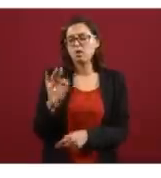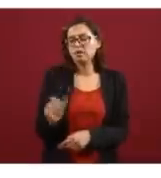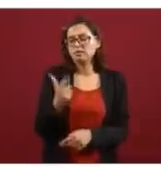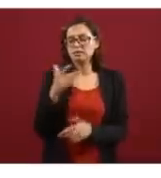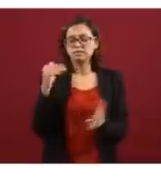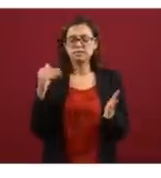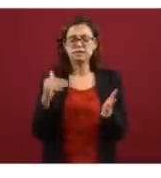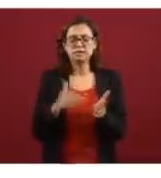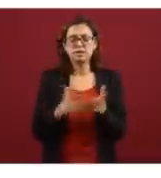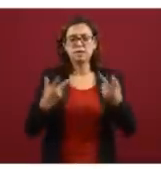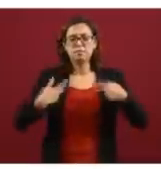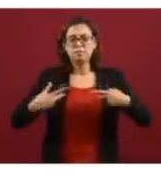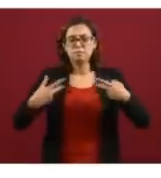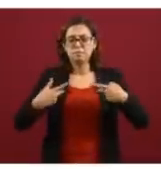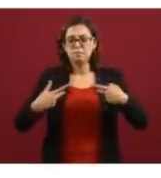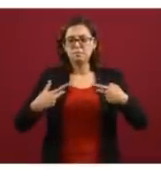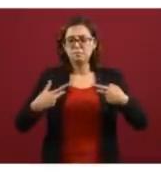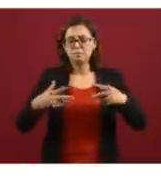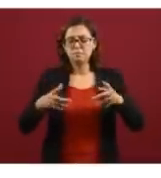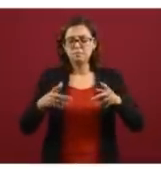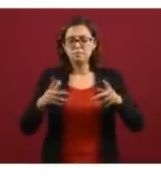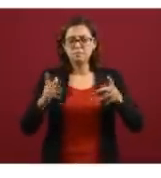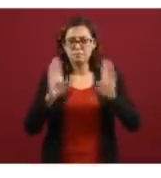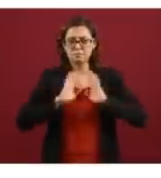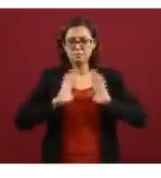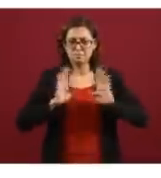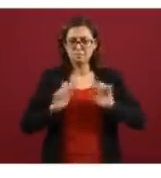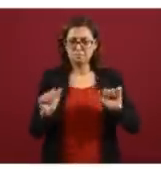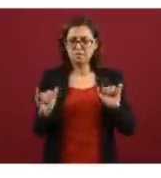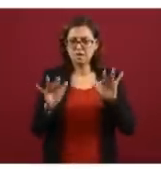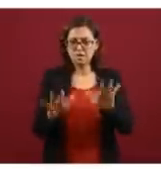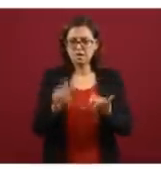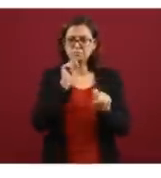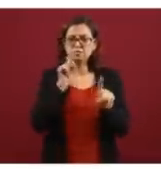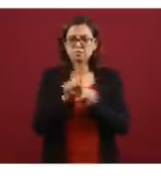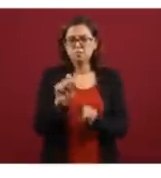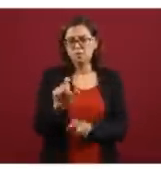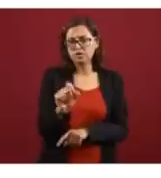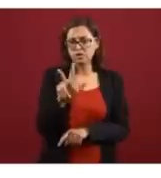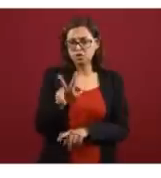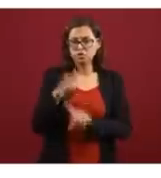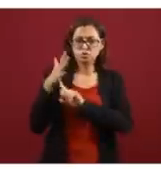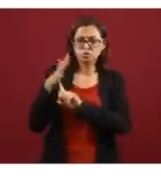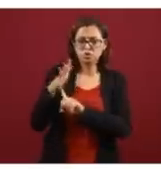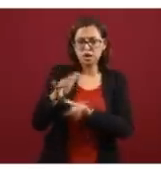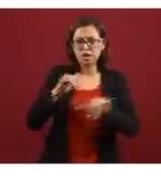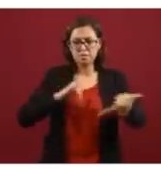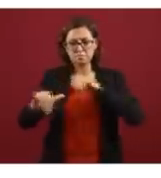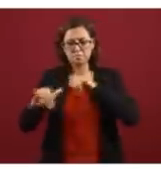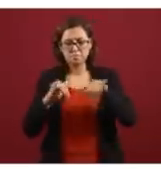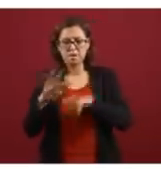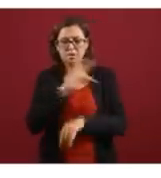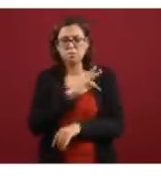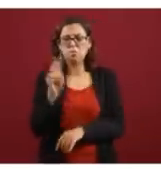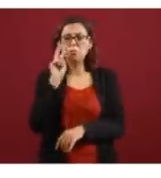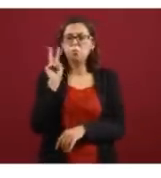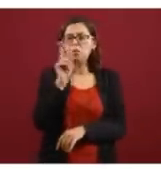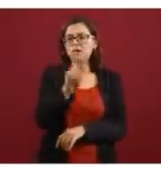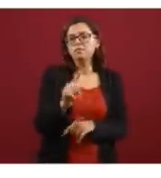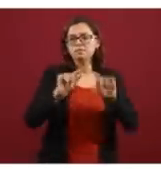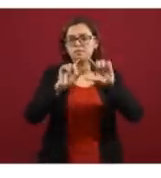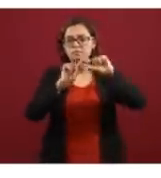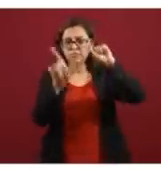4.297 hombres y 28 aeronaves donde hacemos esta actividad. Y en el mapa ahí se muestra en la parte